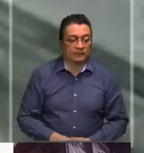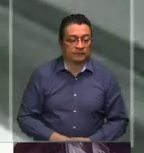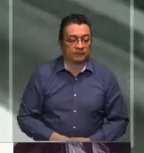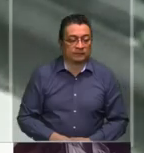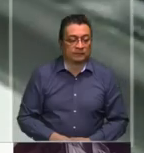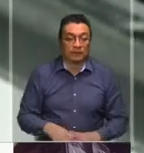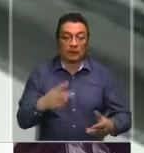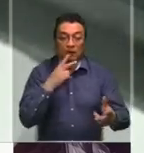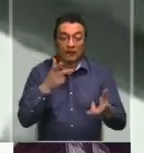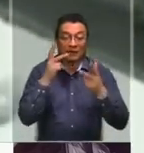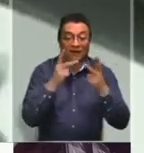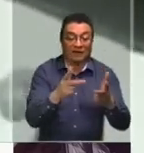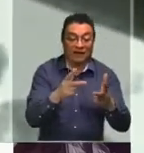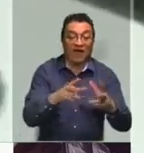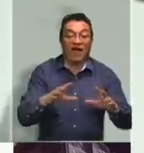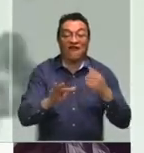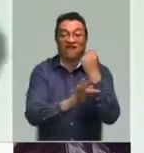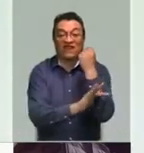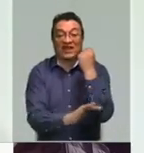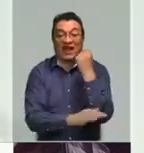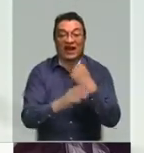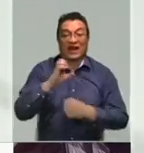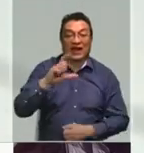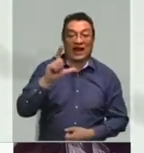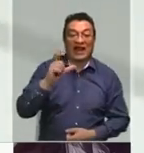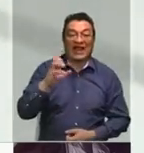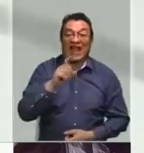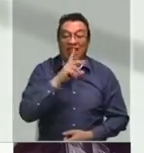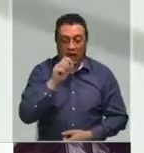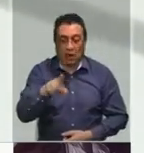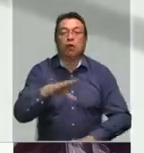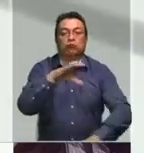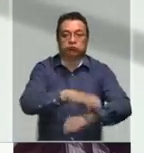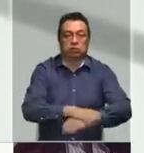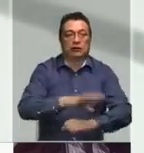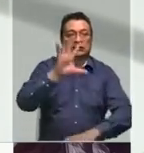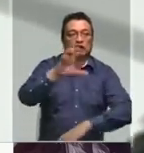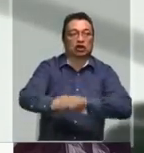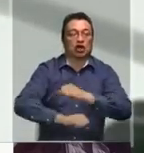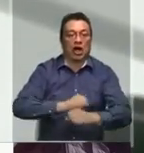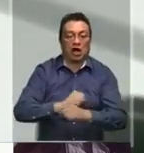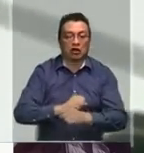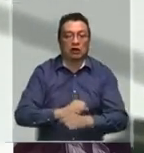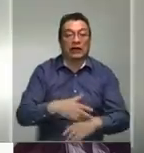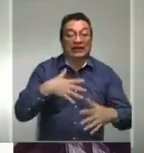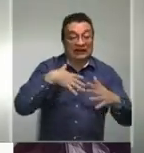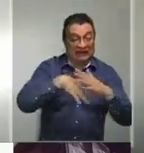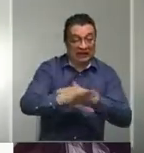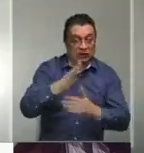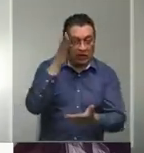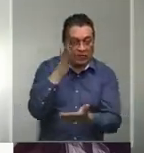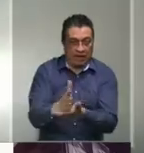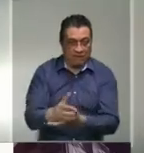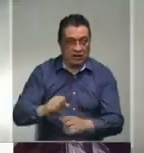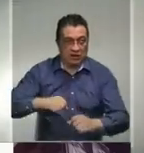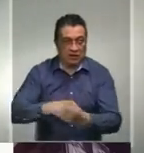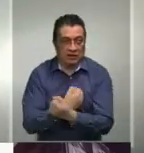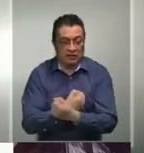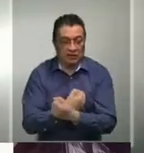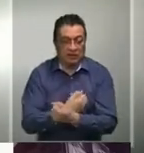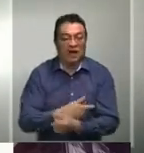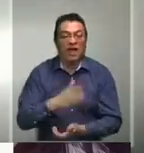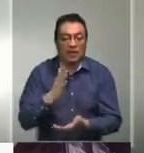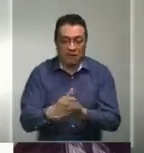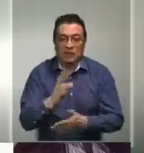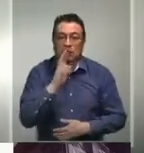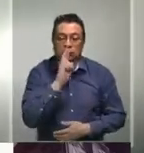El atentado al fiscal Mario Olgueta fue uno de los hechos que lo llevó a la cárcel por 5 años. De 15 que debía cumplir. También ha tenido que